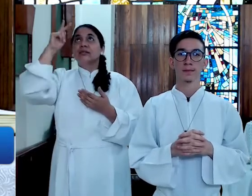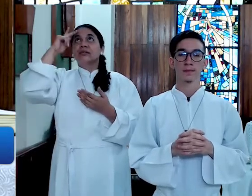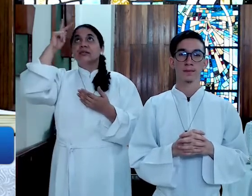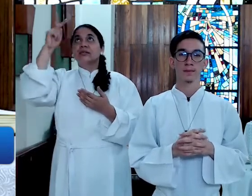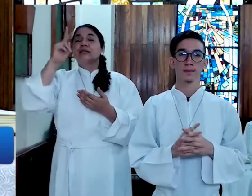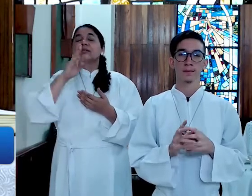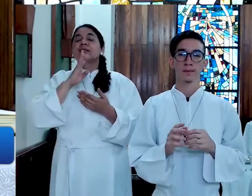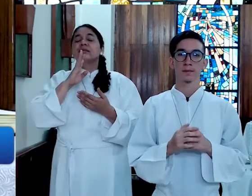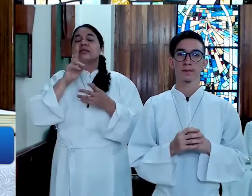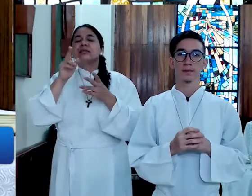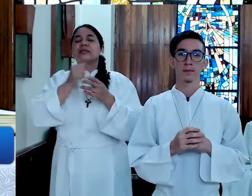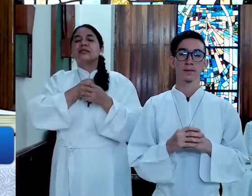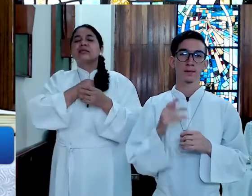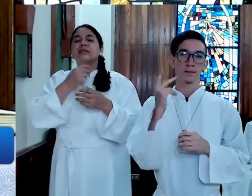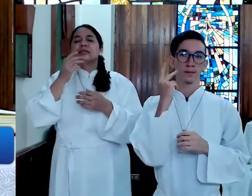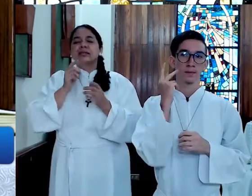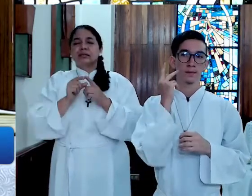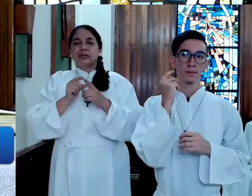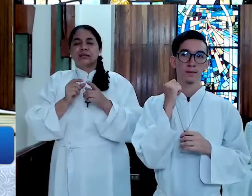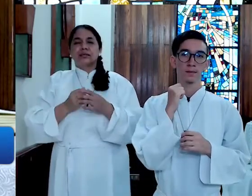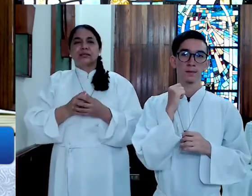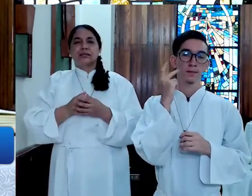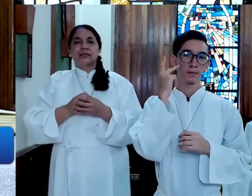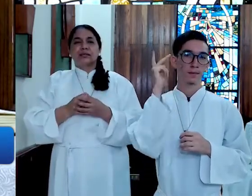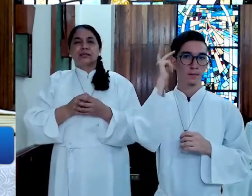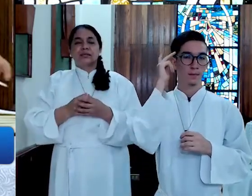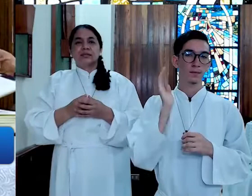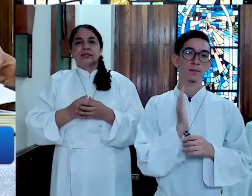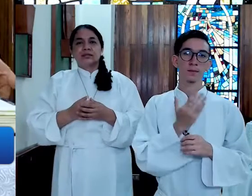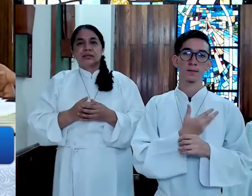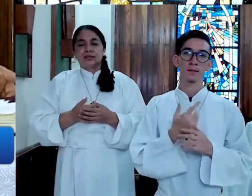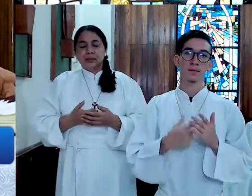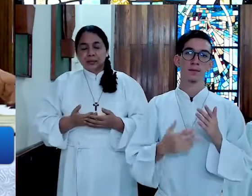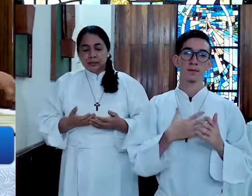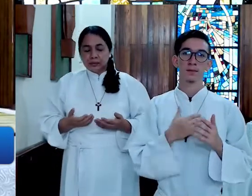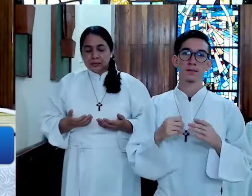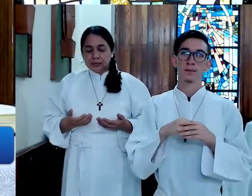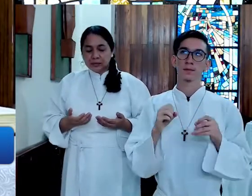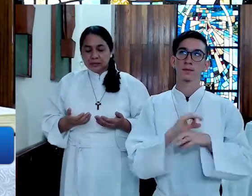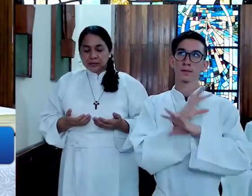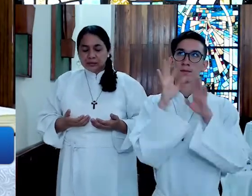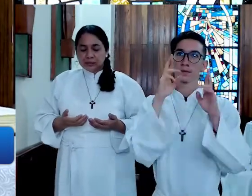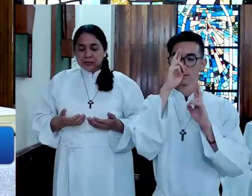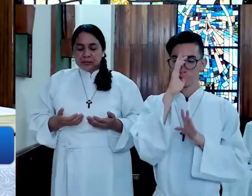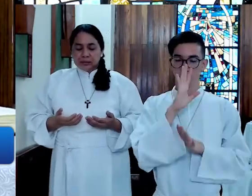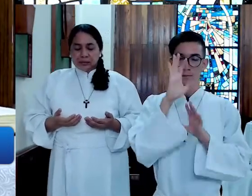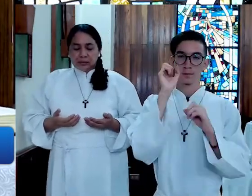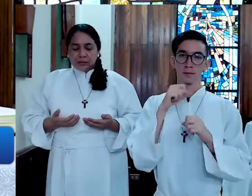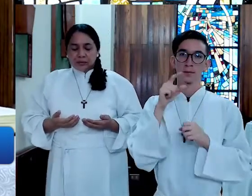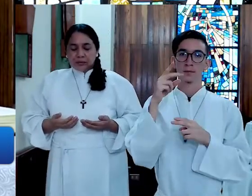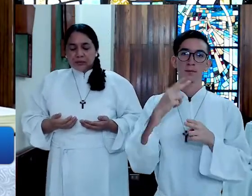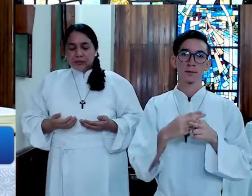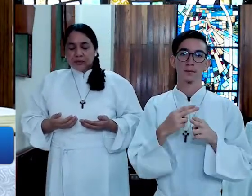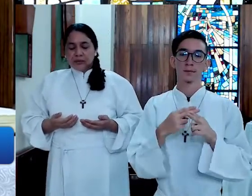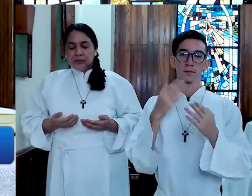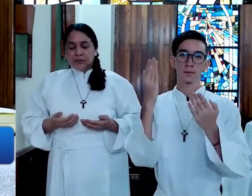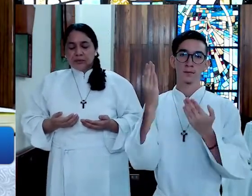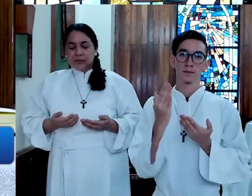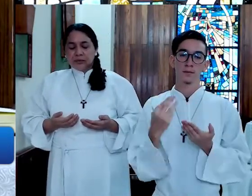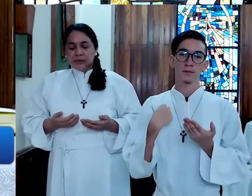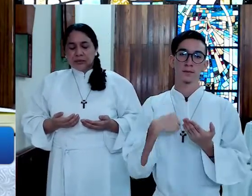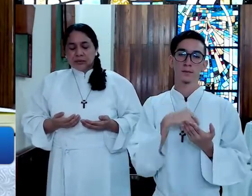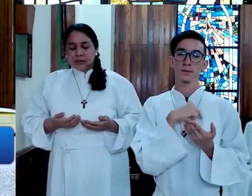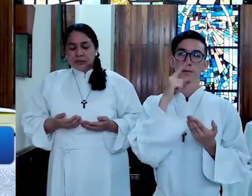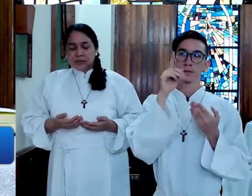propias palabras. Padre nuestro, que estás en el cielo, santificado sea tu nombre.